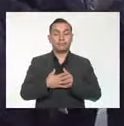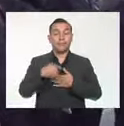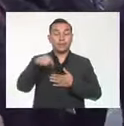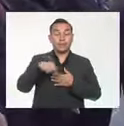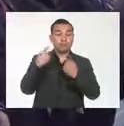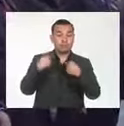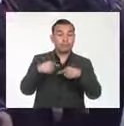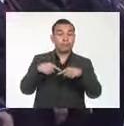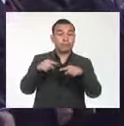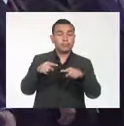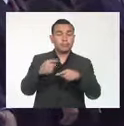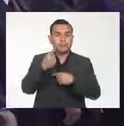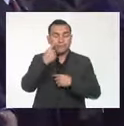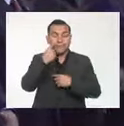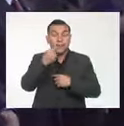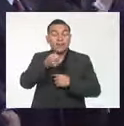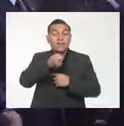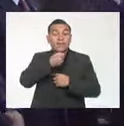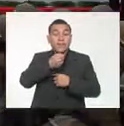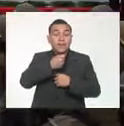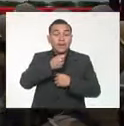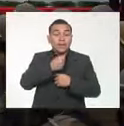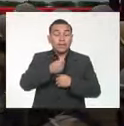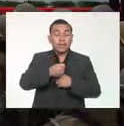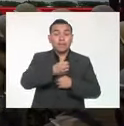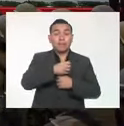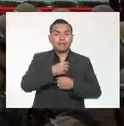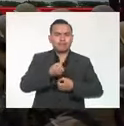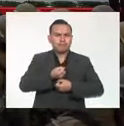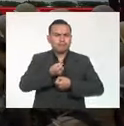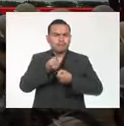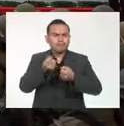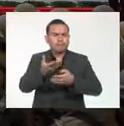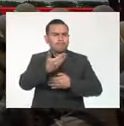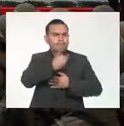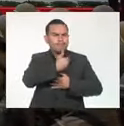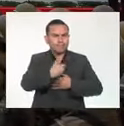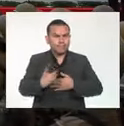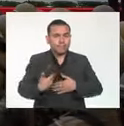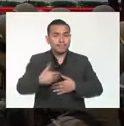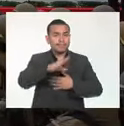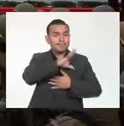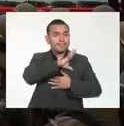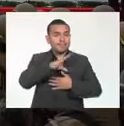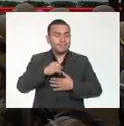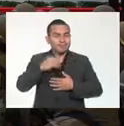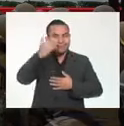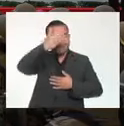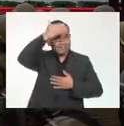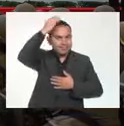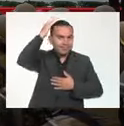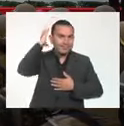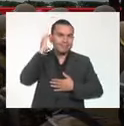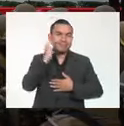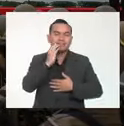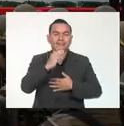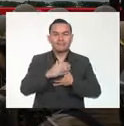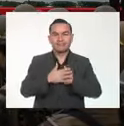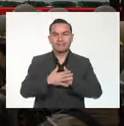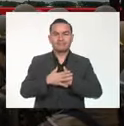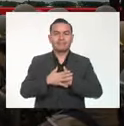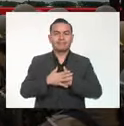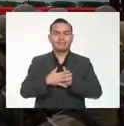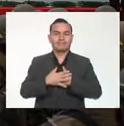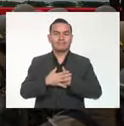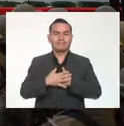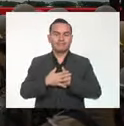Enseguida, escucharemos el mensaje a la nación por parte del señor presidente de la República, Nayib Bukele.